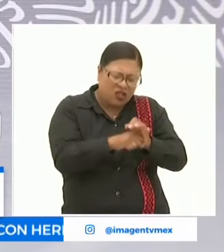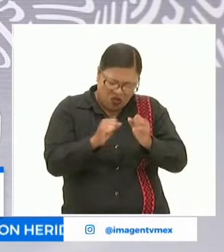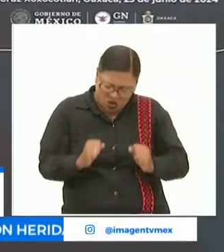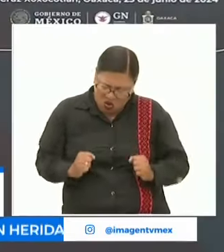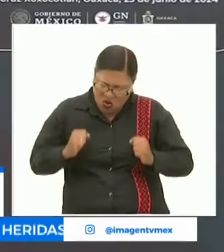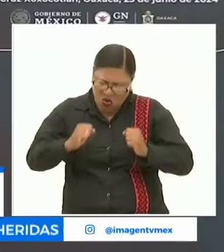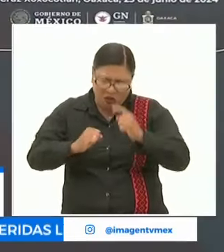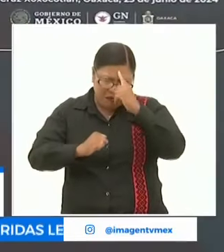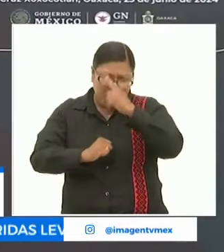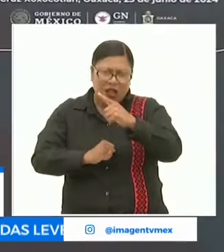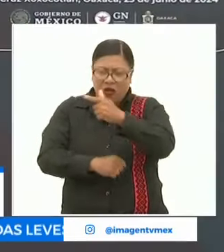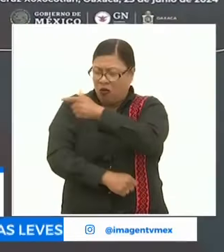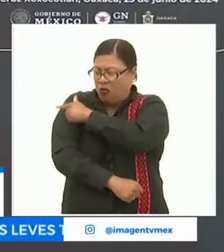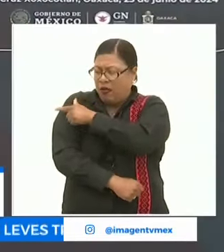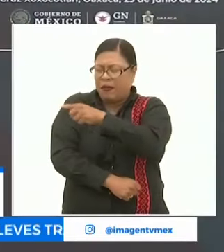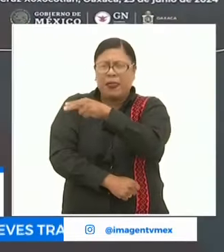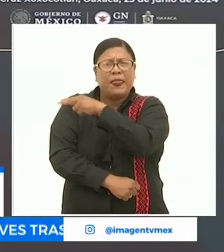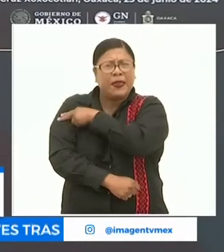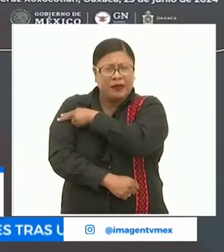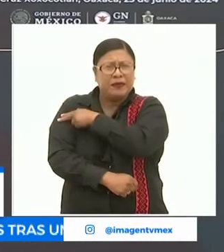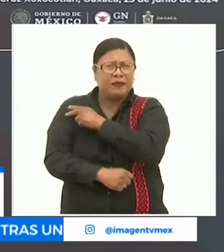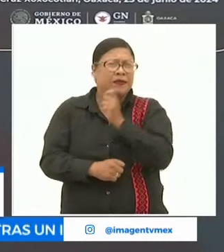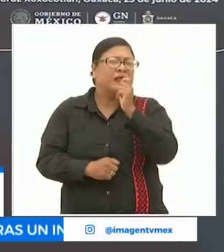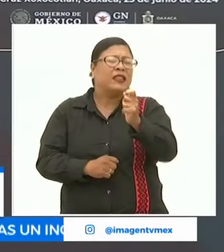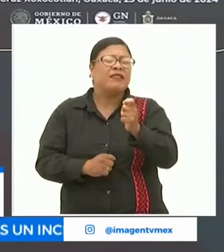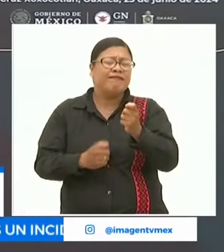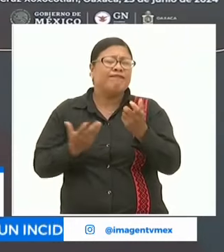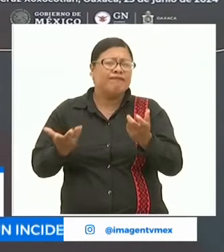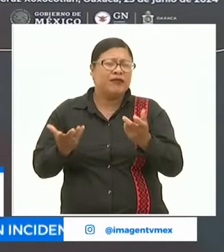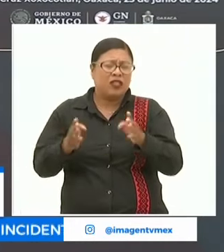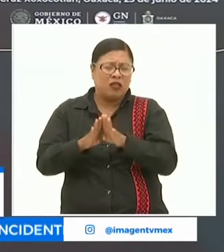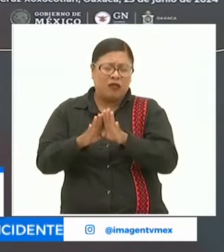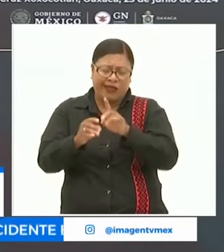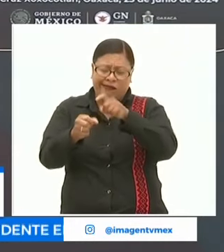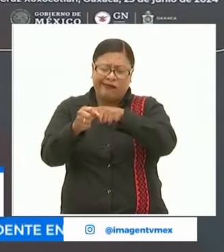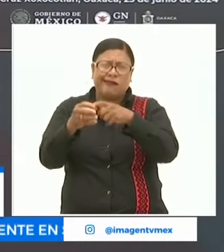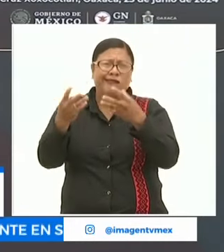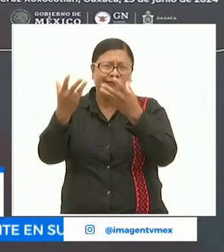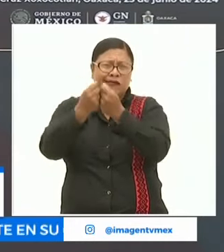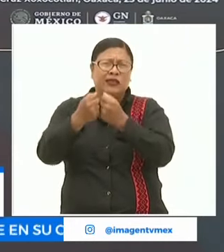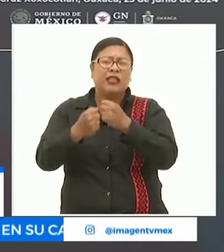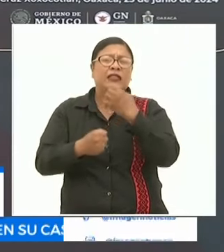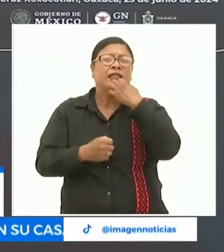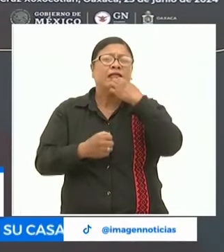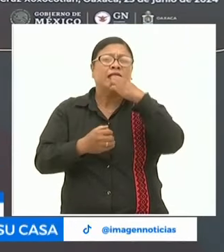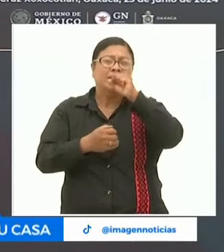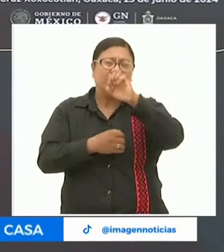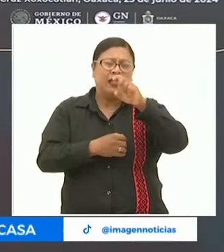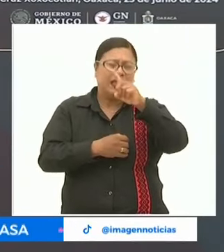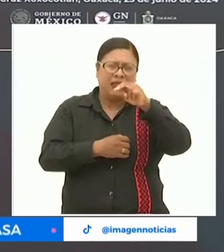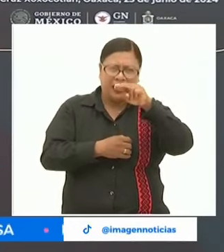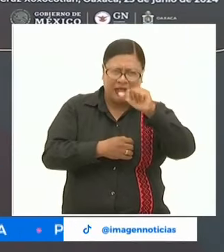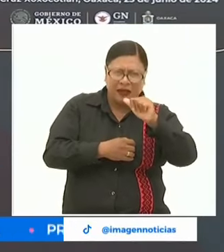consolidar a la Guardia Nacional como parte de la Secretaría de la Defensa